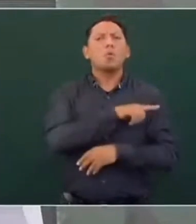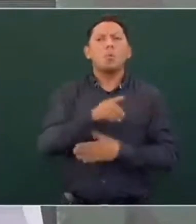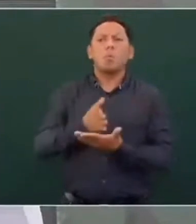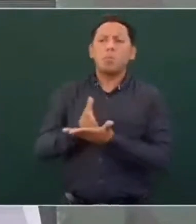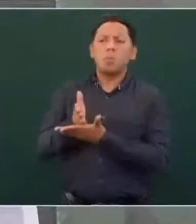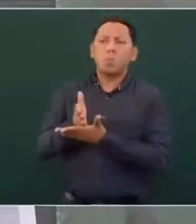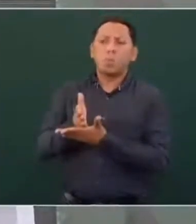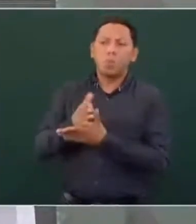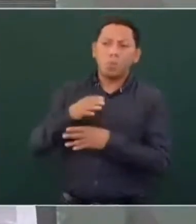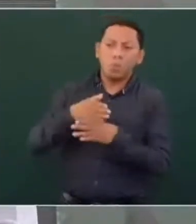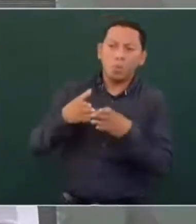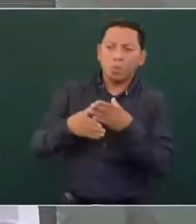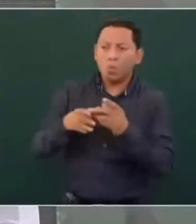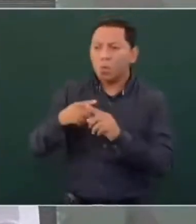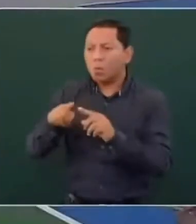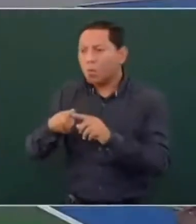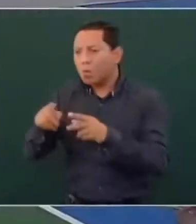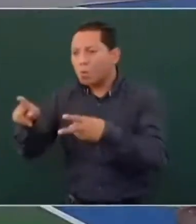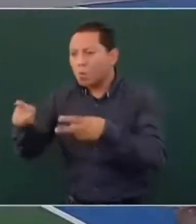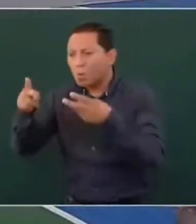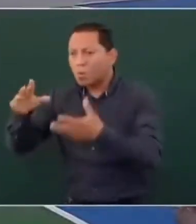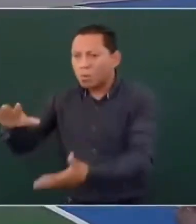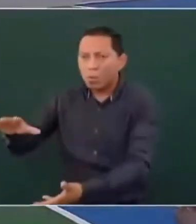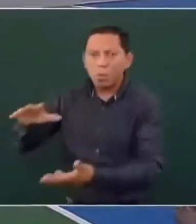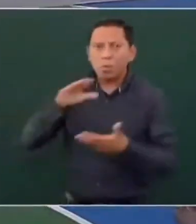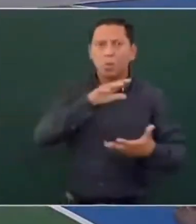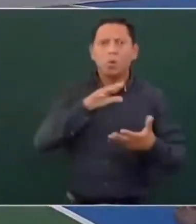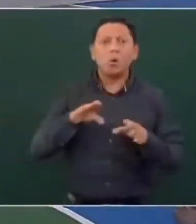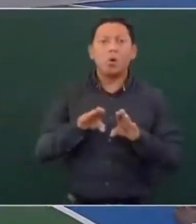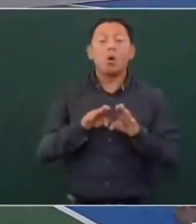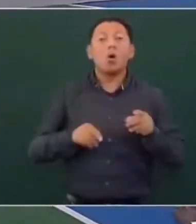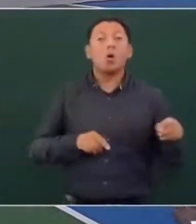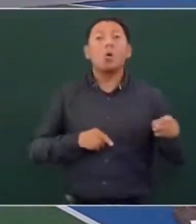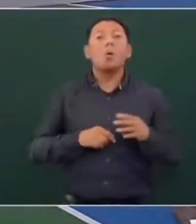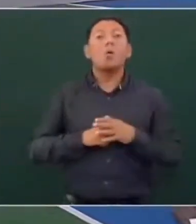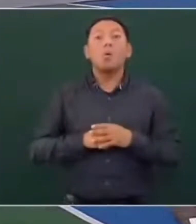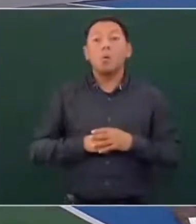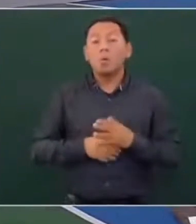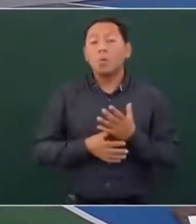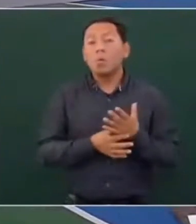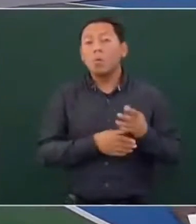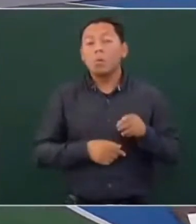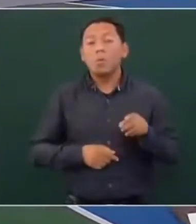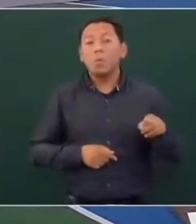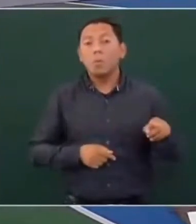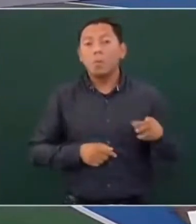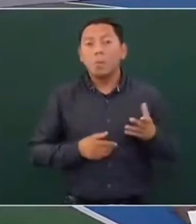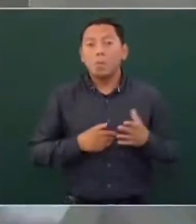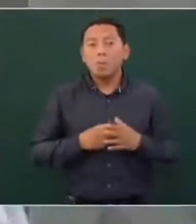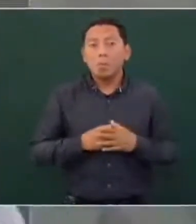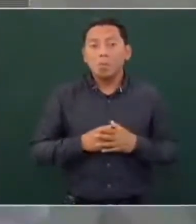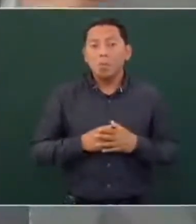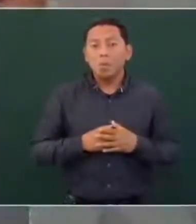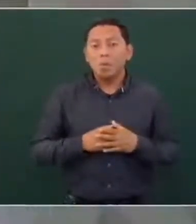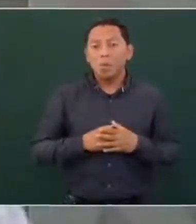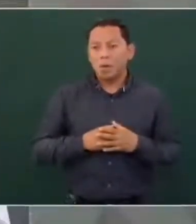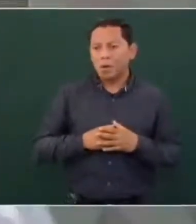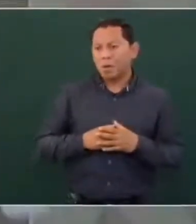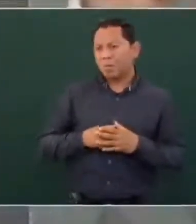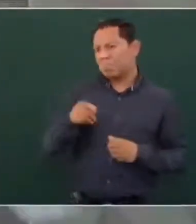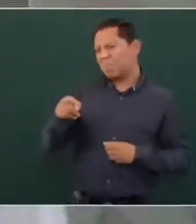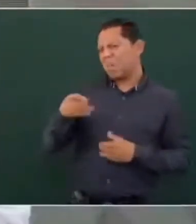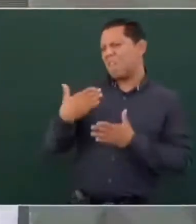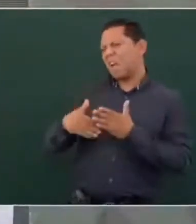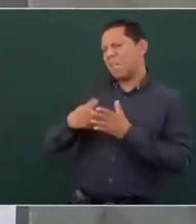van a saquear a los pueblos? Pues considerándolos atrasados,